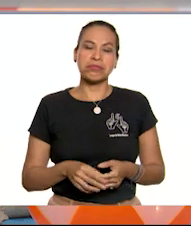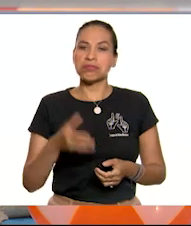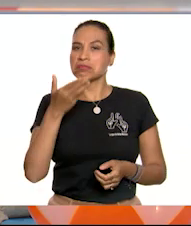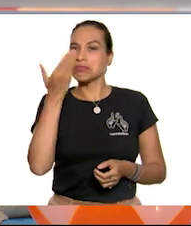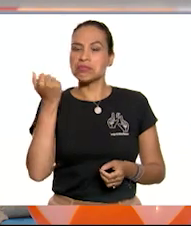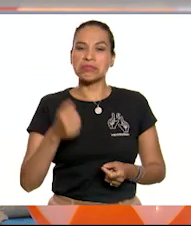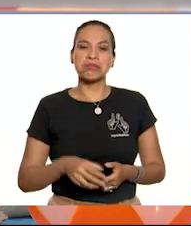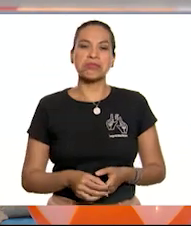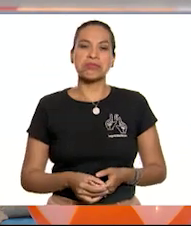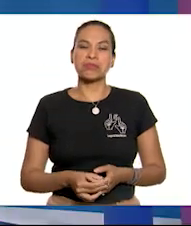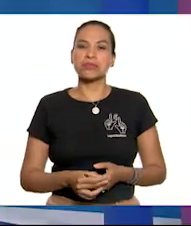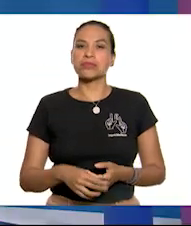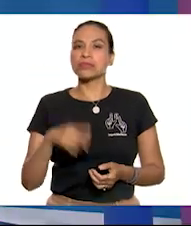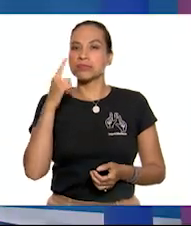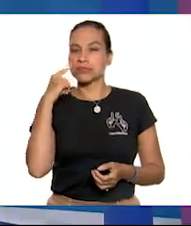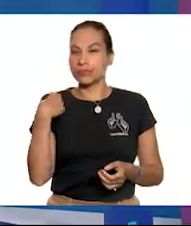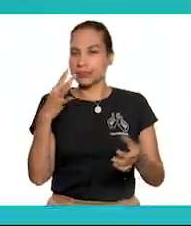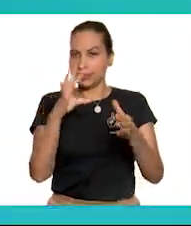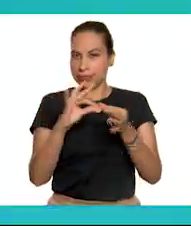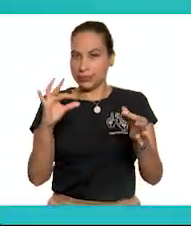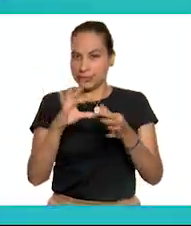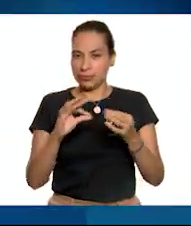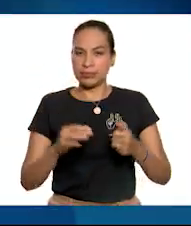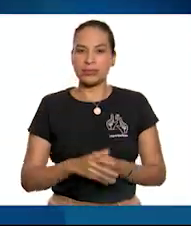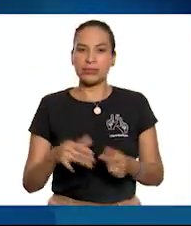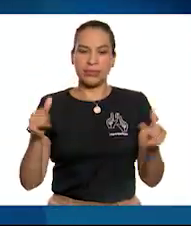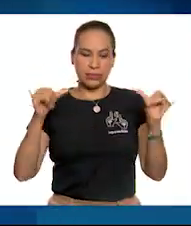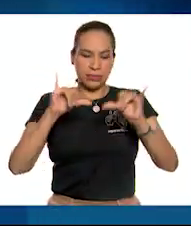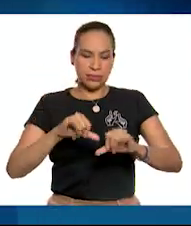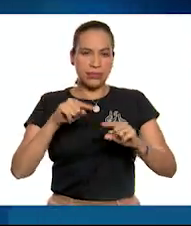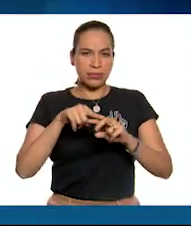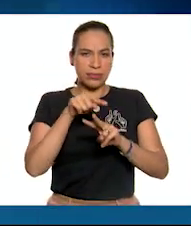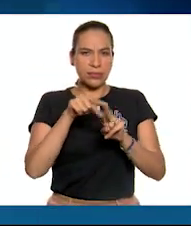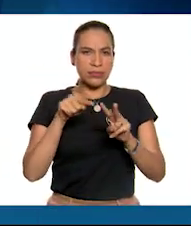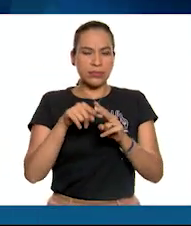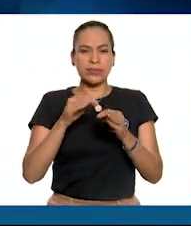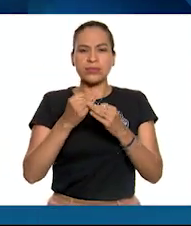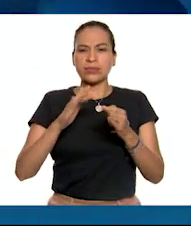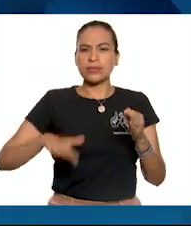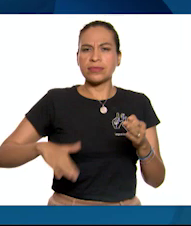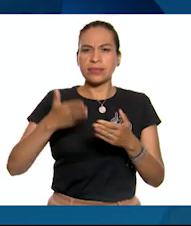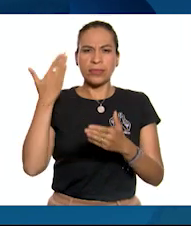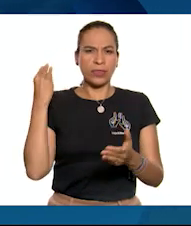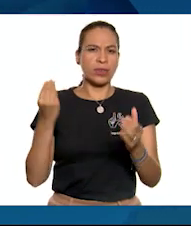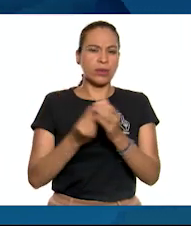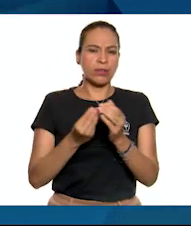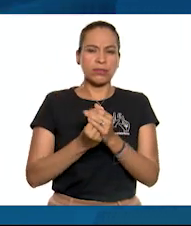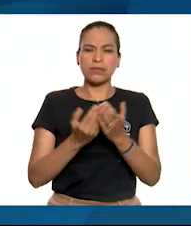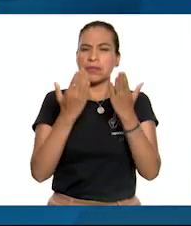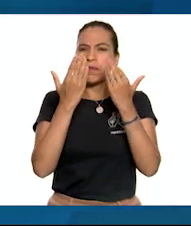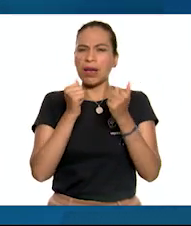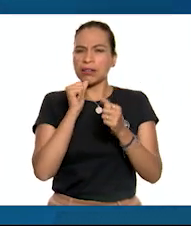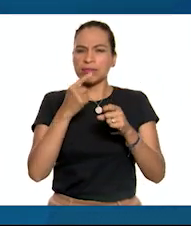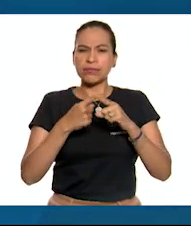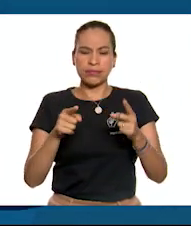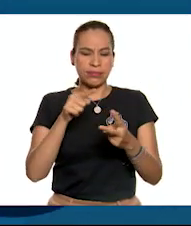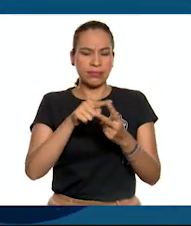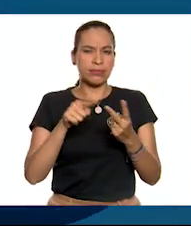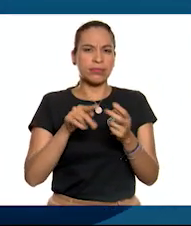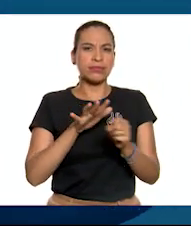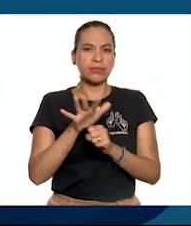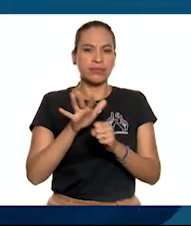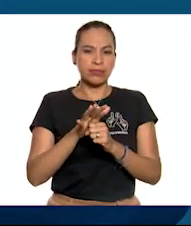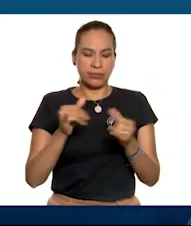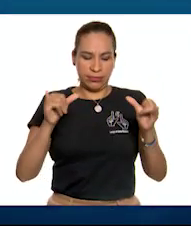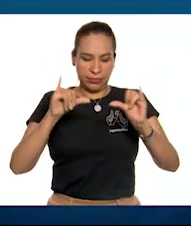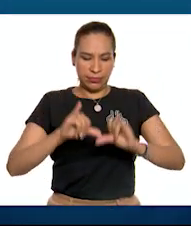sé. Mira, les explico. En las mezclas homogéneas, como lo dijimos en la clase anterior, no se distinguen sus componentes y